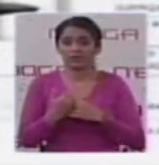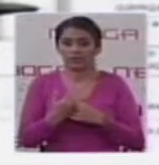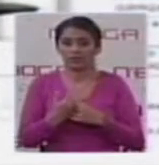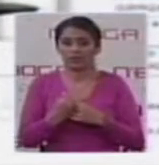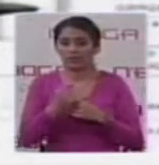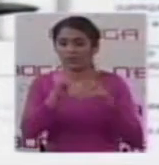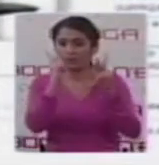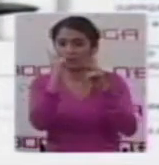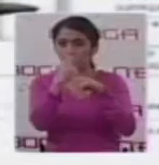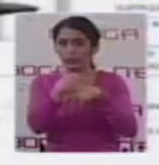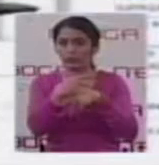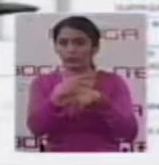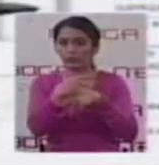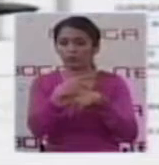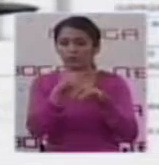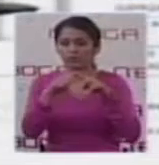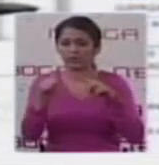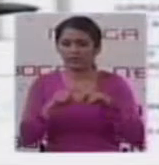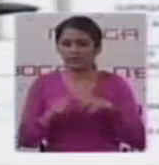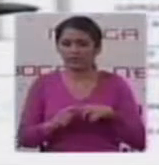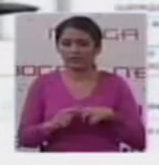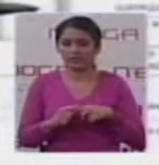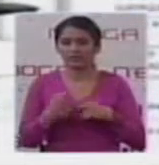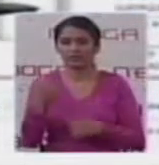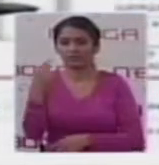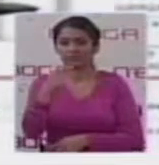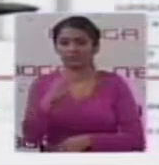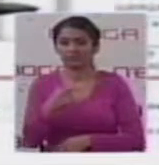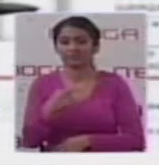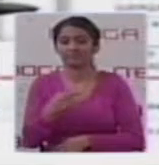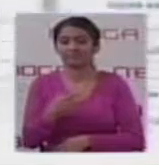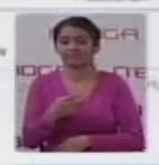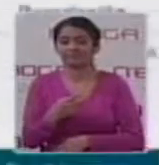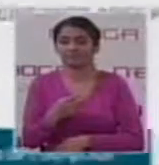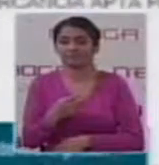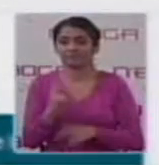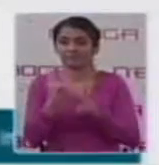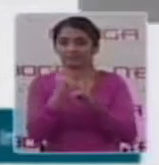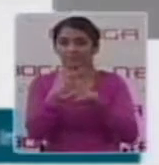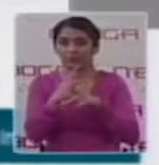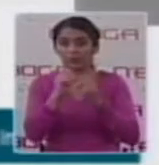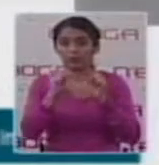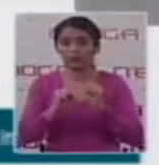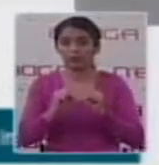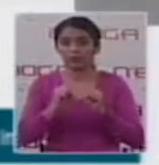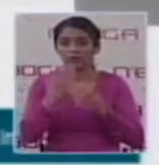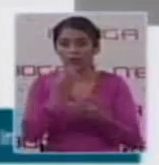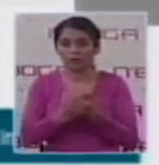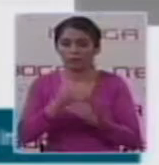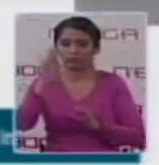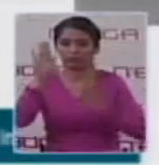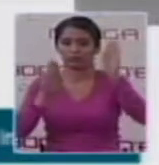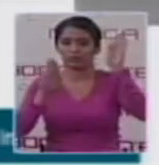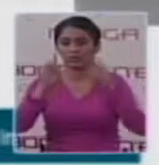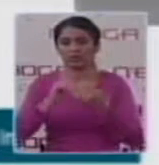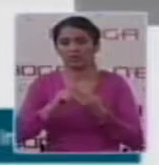de productos que se relacionan directamente con cada uno de los productos que tenemos para subastar.